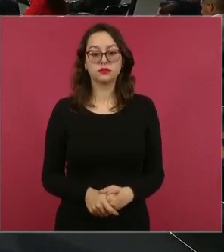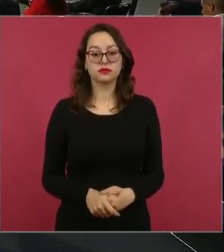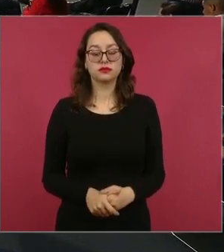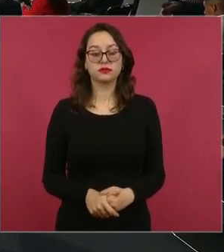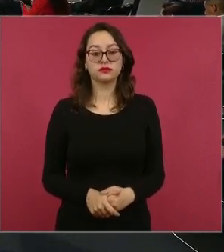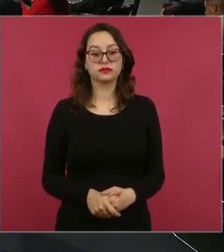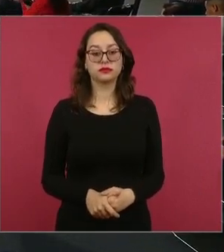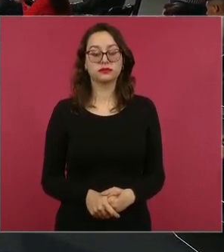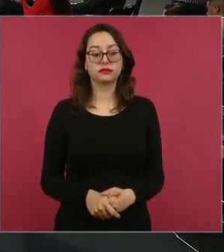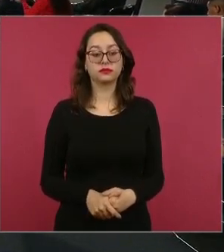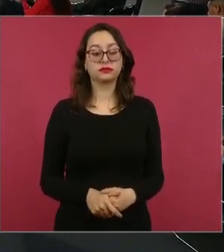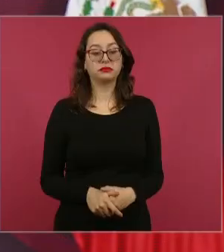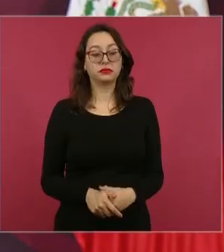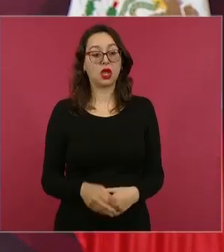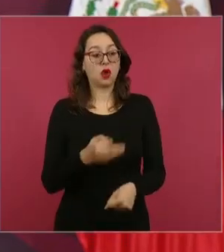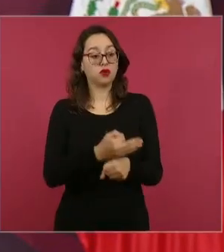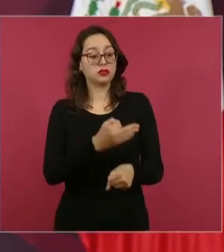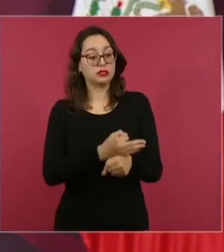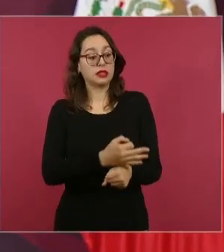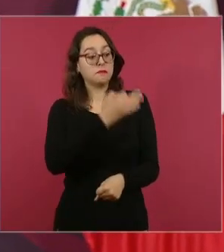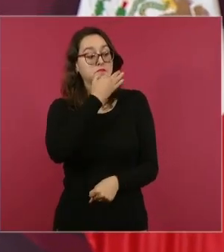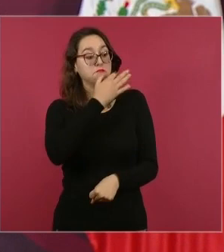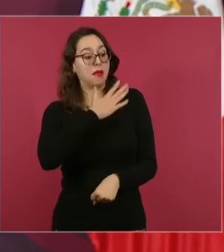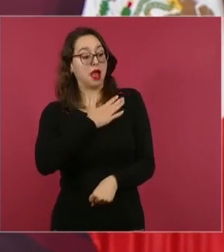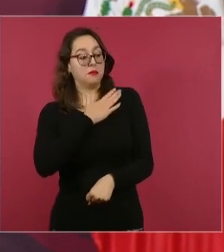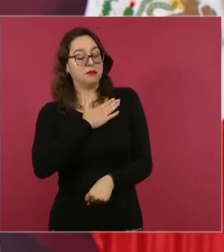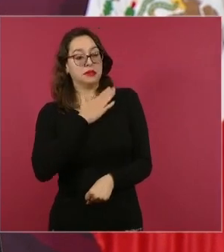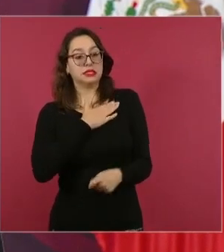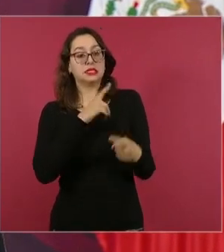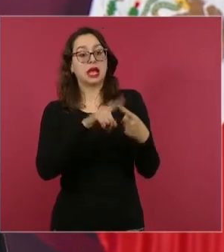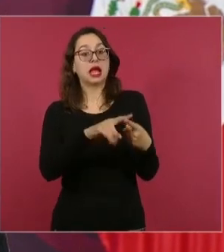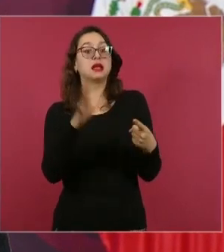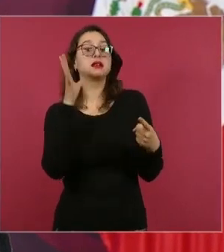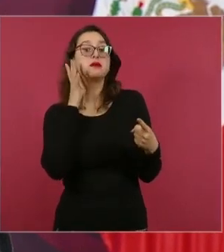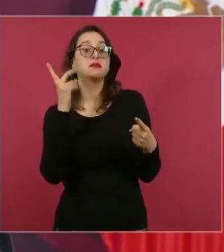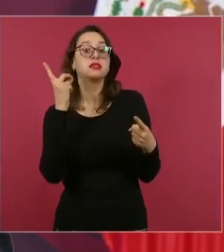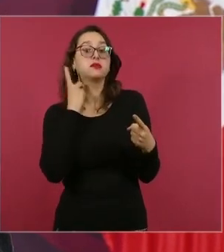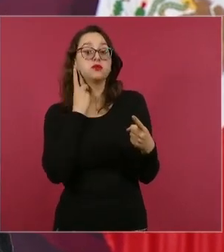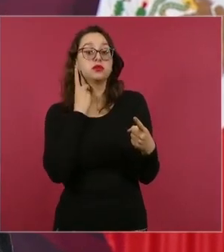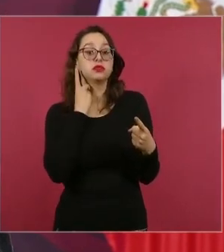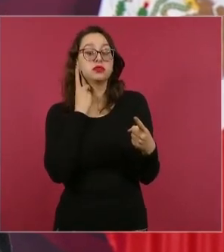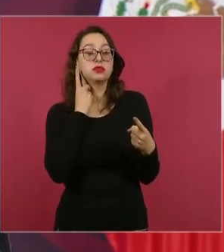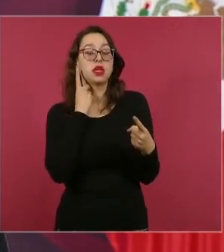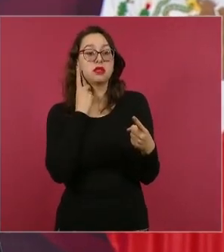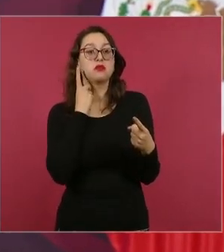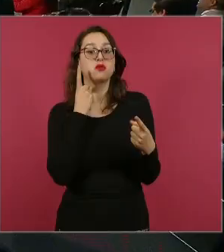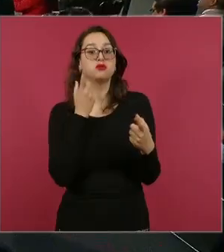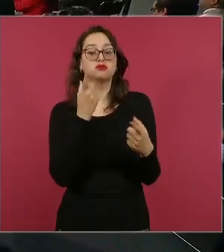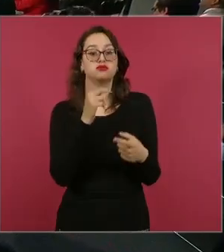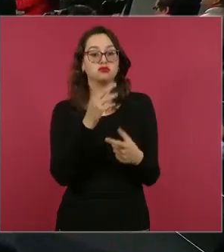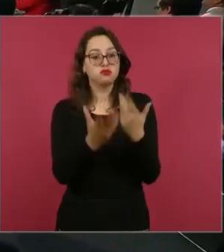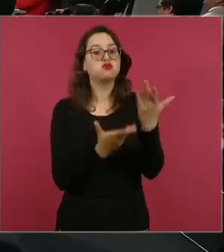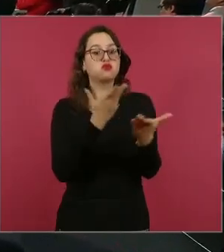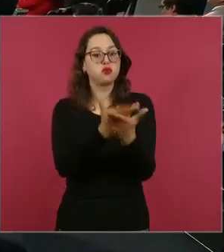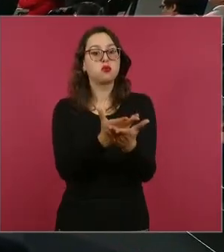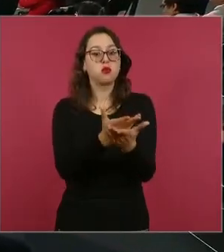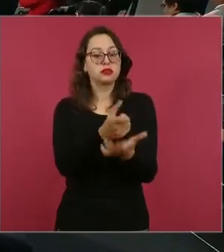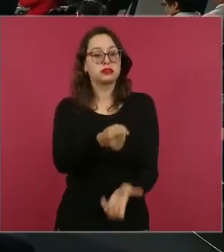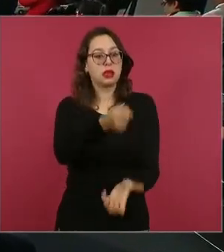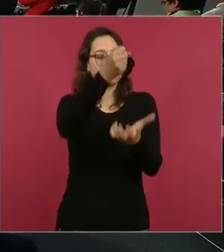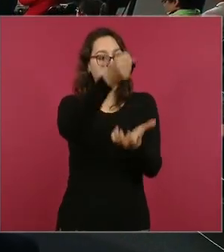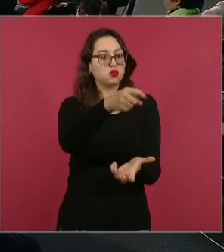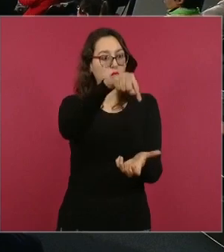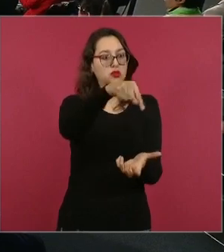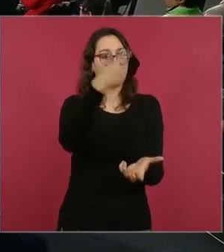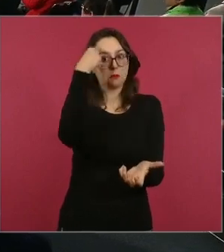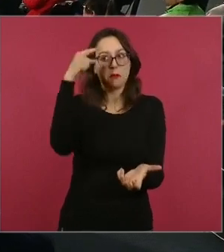los grupos parlamentarios de la cámara de diputados aceptaron la propuesta bien